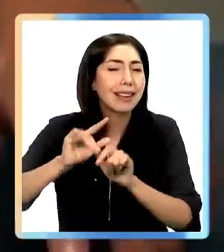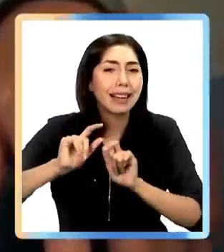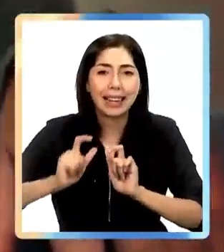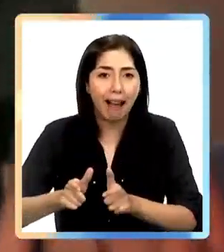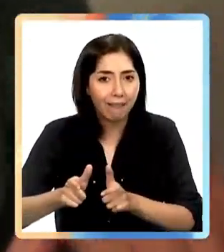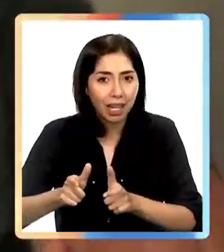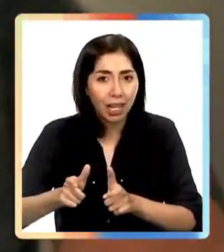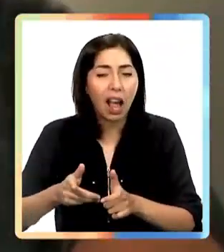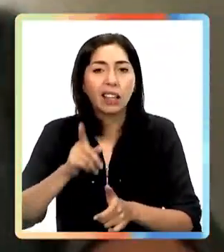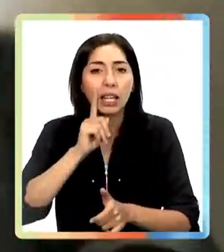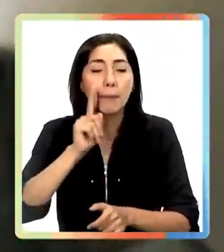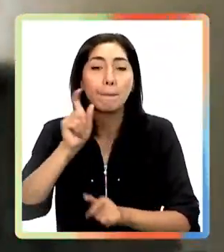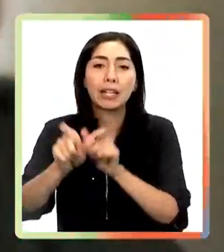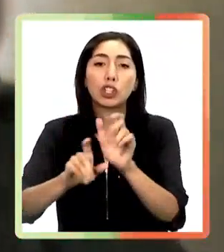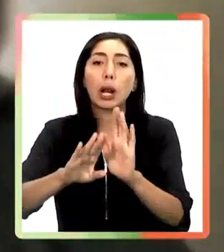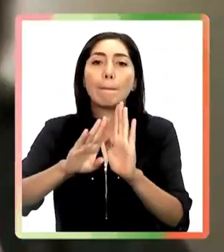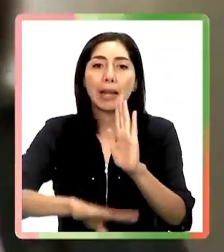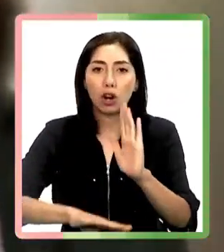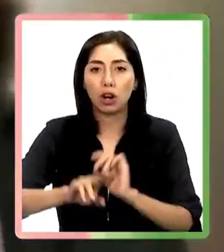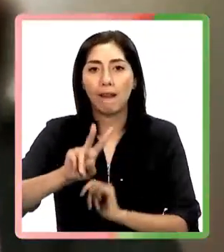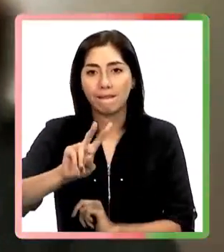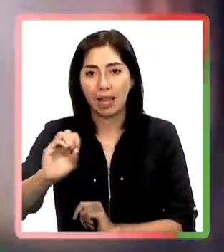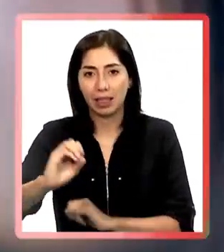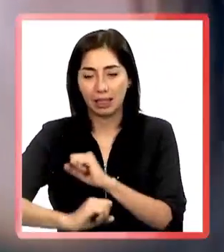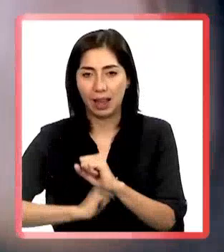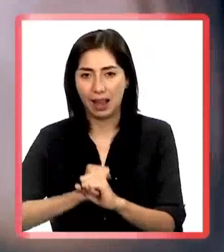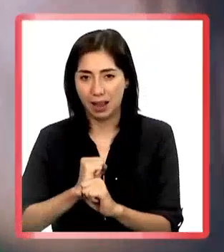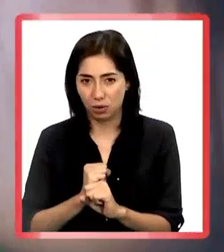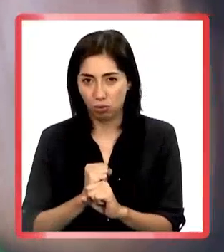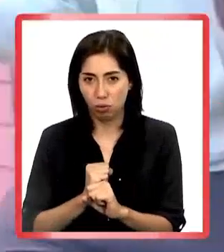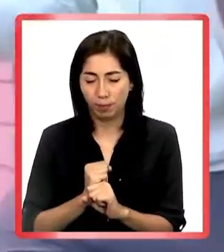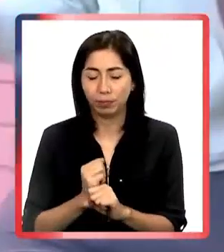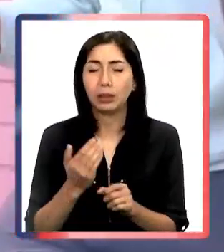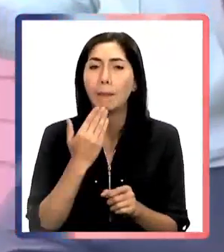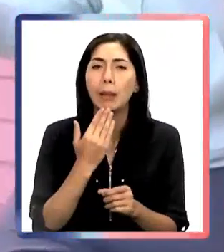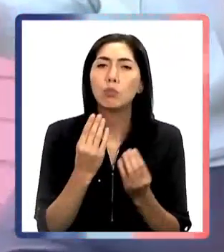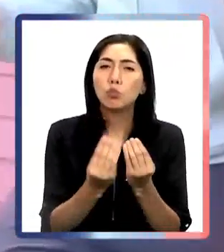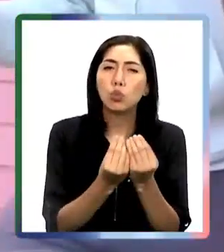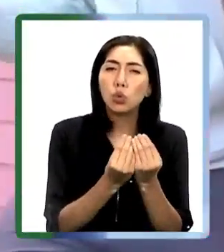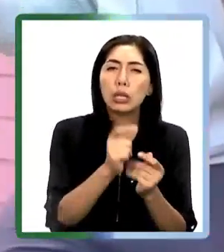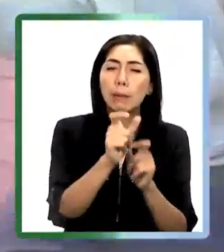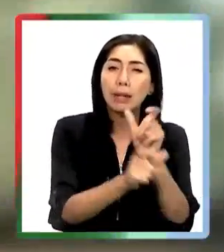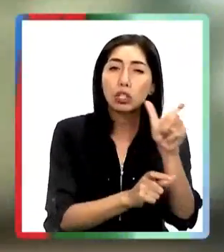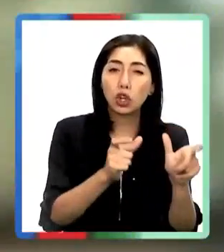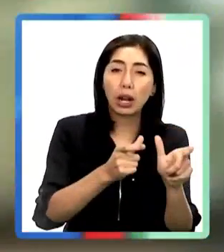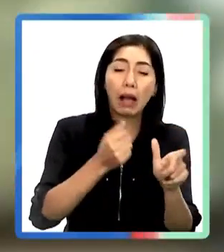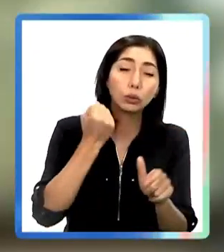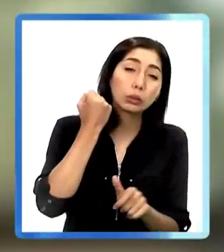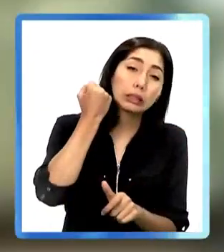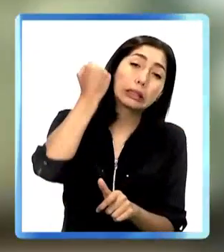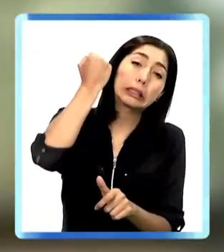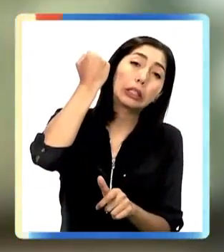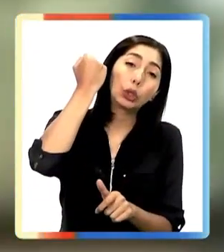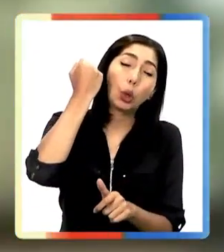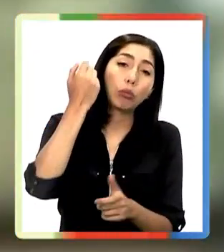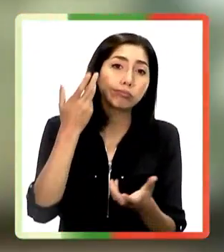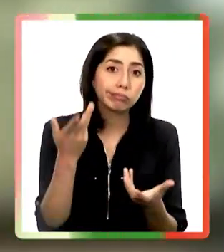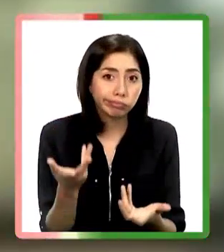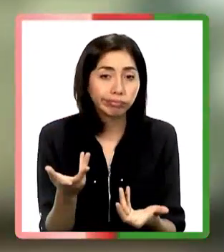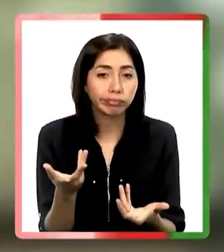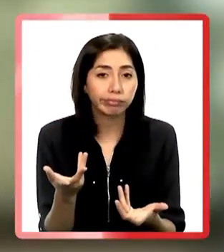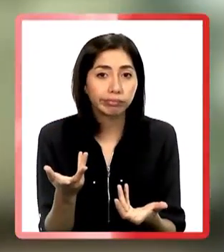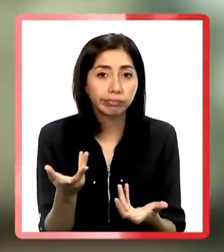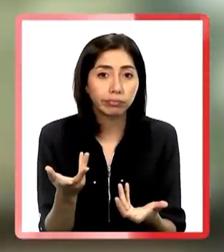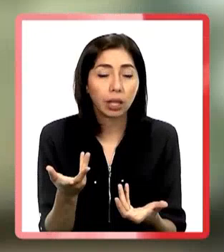muy grave en personas menores de 20 años. Y muchos intentos de suicidio o abuso de sustancias